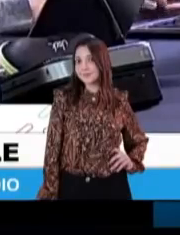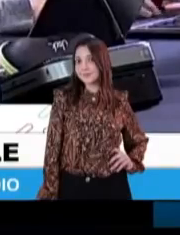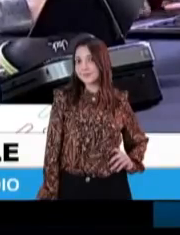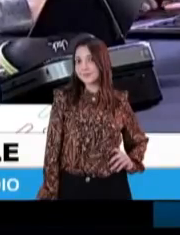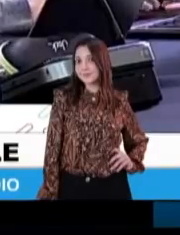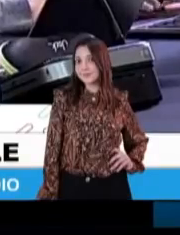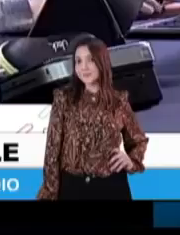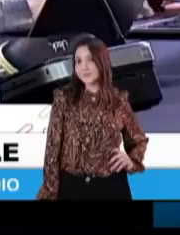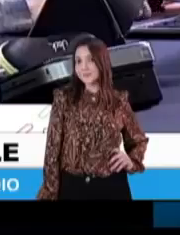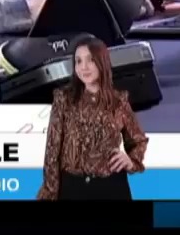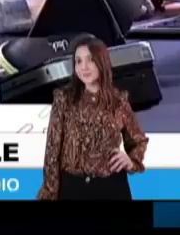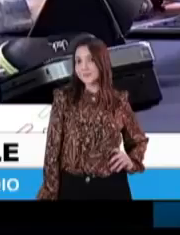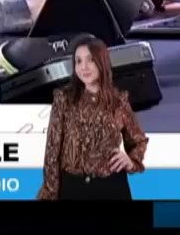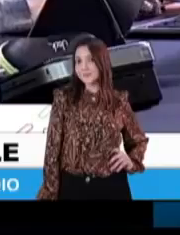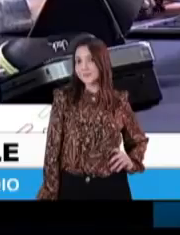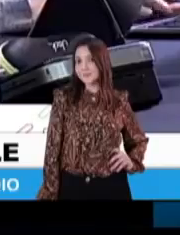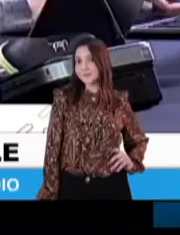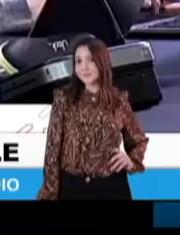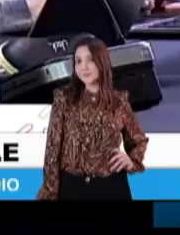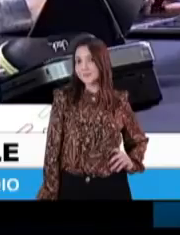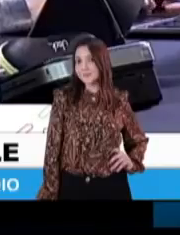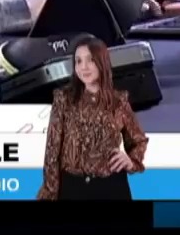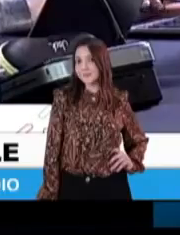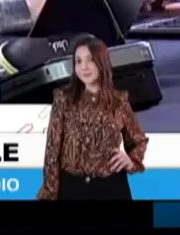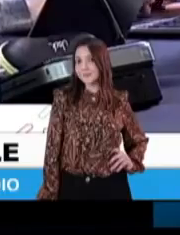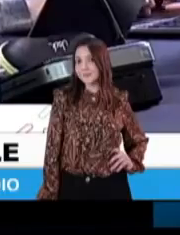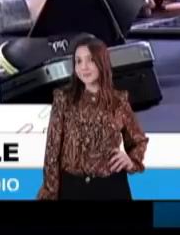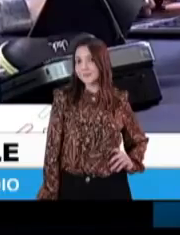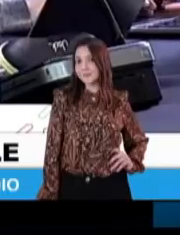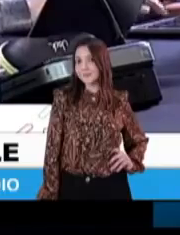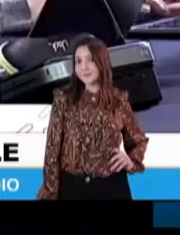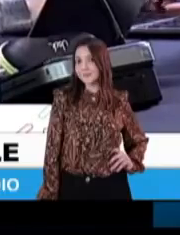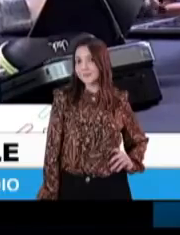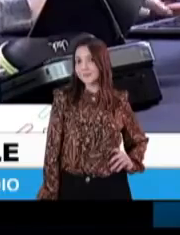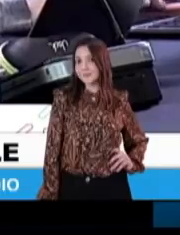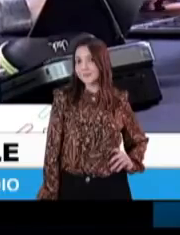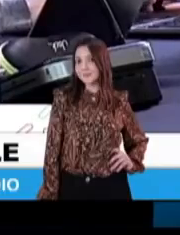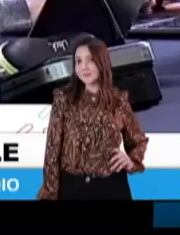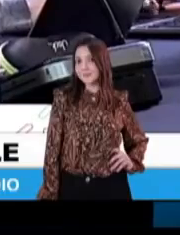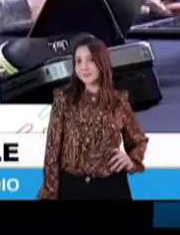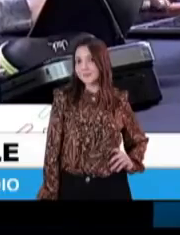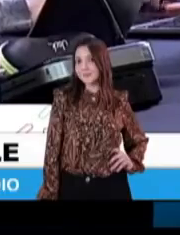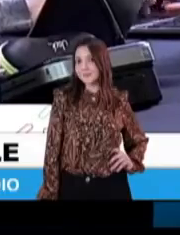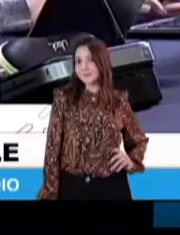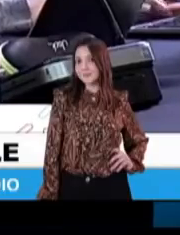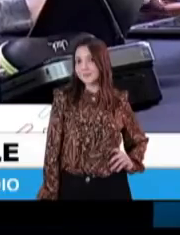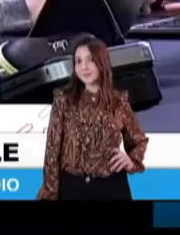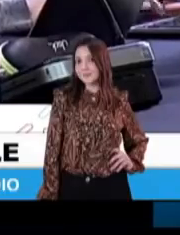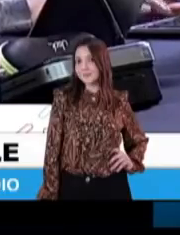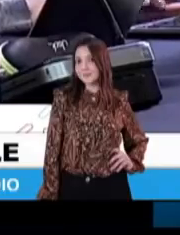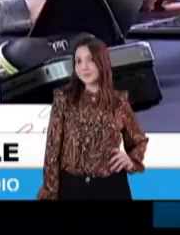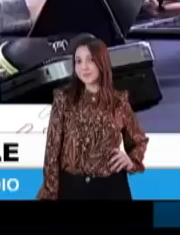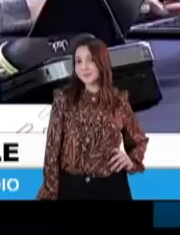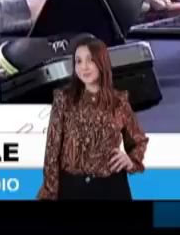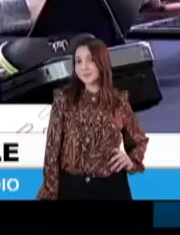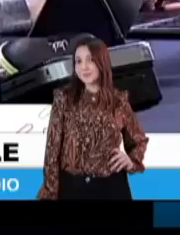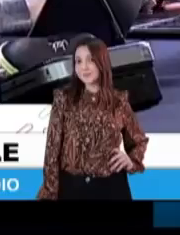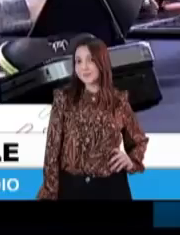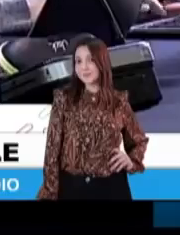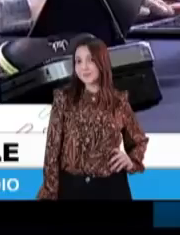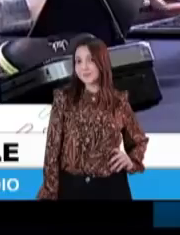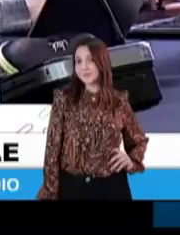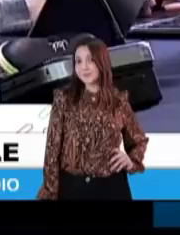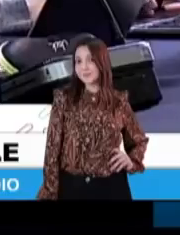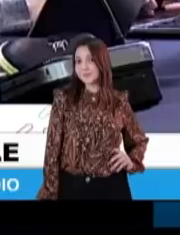Recordemos que nosotros habíamos señalado hace algunas semanas que se había propuesto que era una idea que rondaba que los senadores que